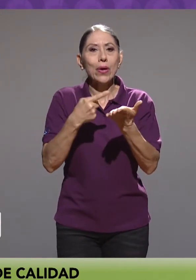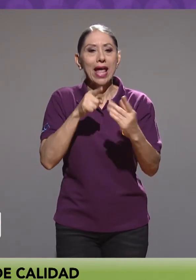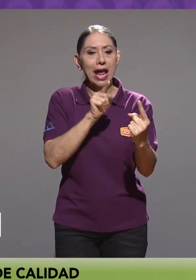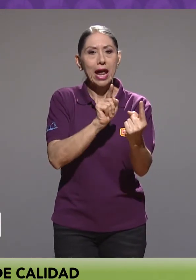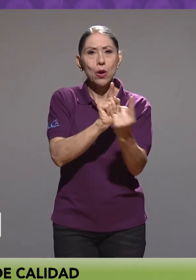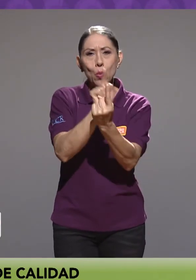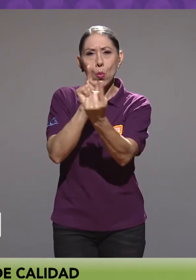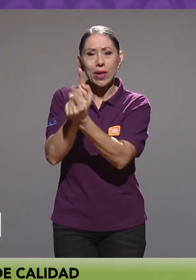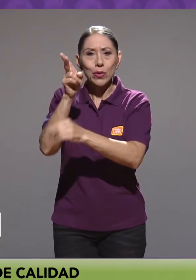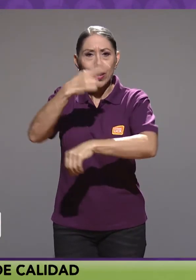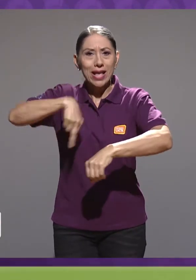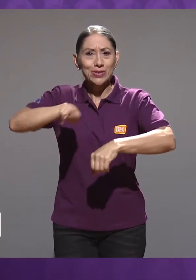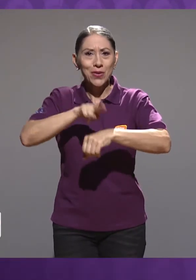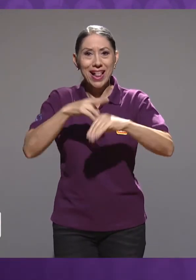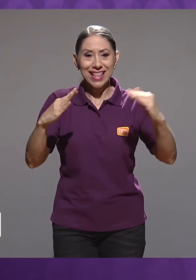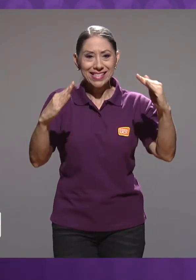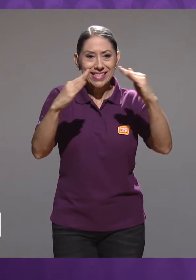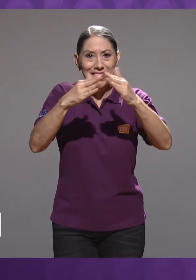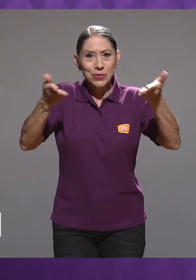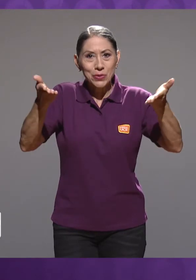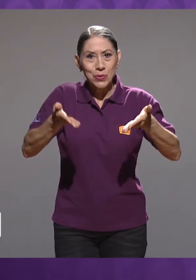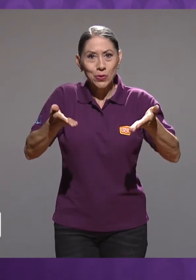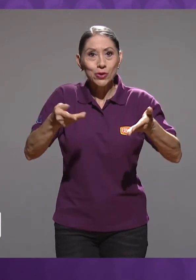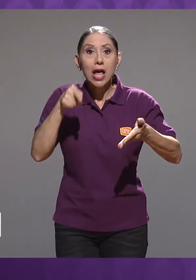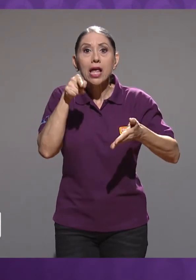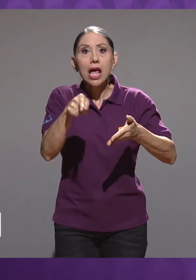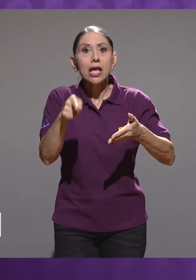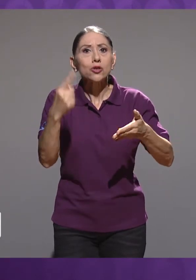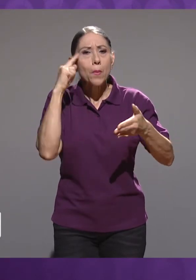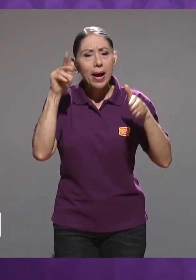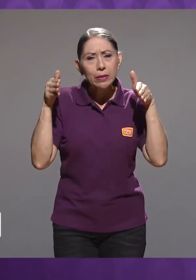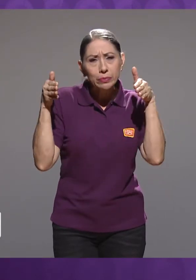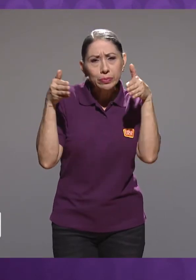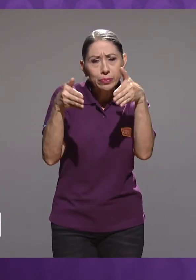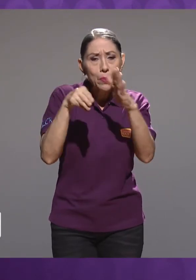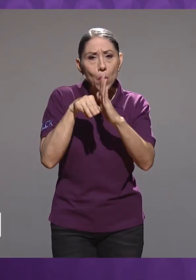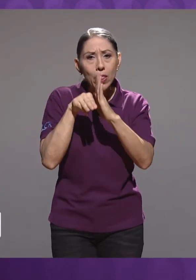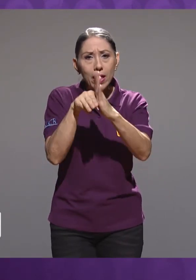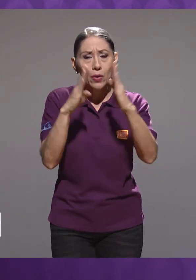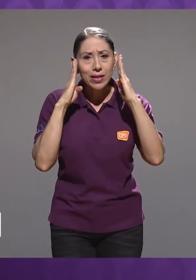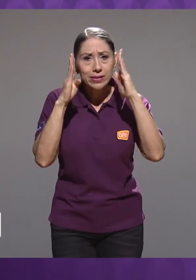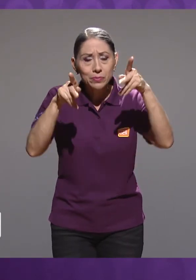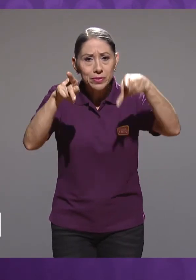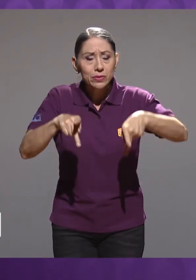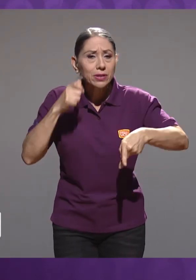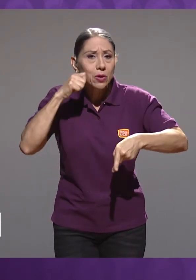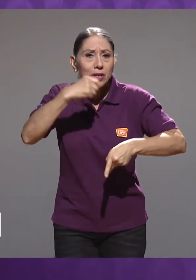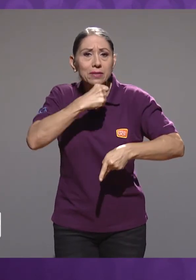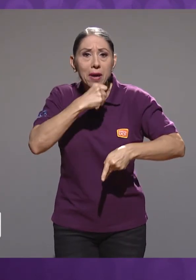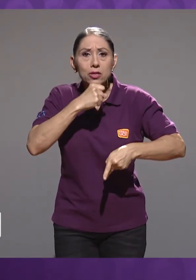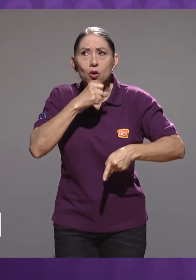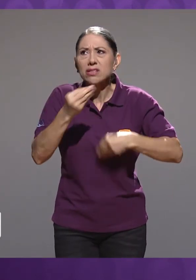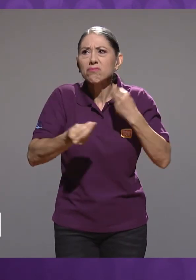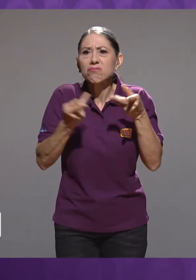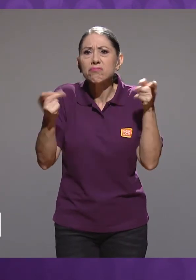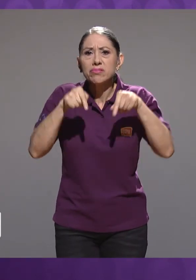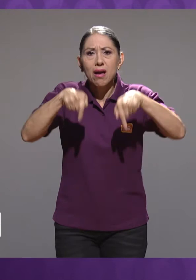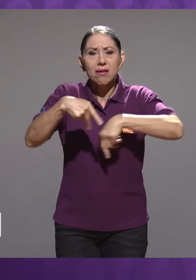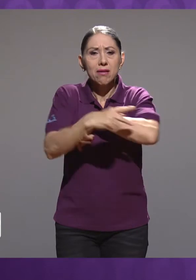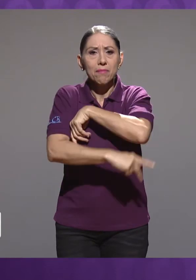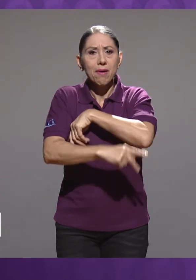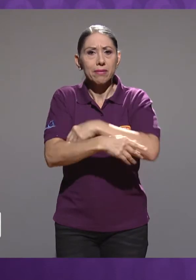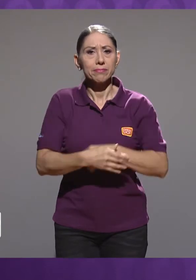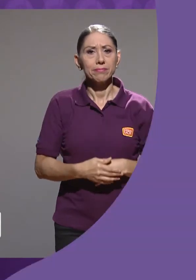de Centros Diurnos que sirvió como espacio para la reflexión del modelo de atención a las personas adultas mayores que se brinda en el país.